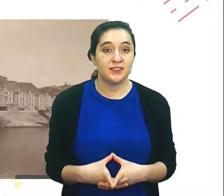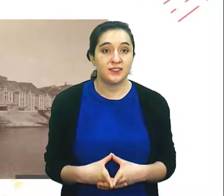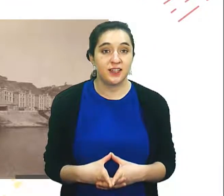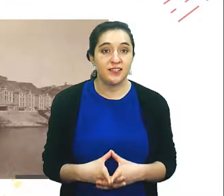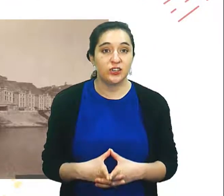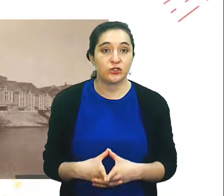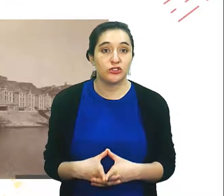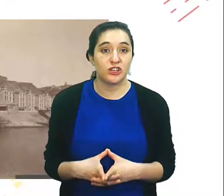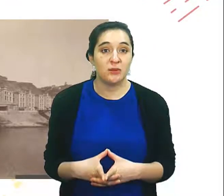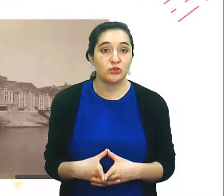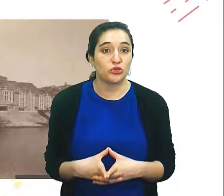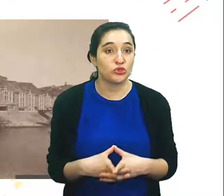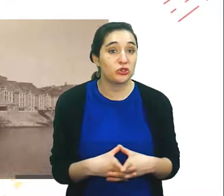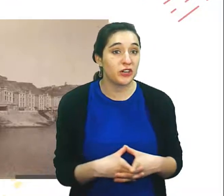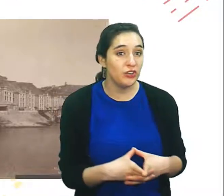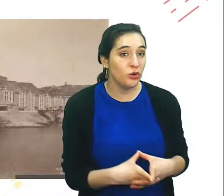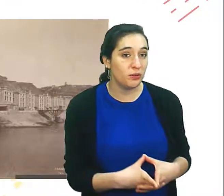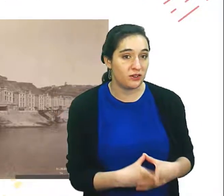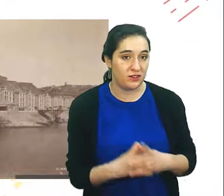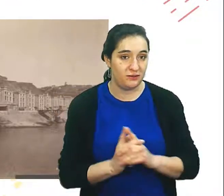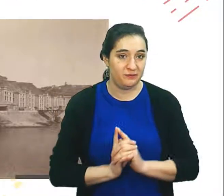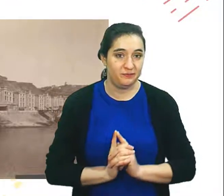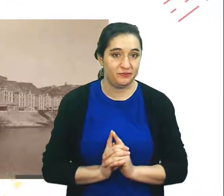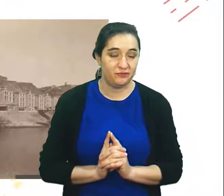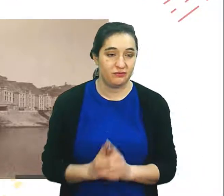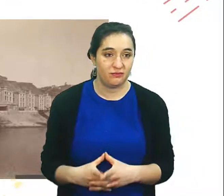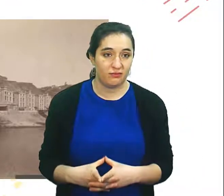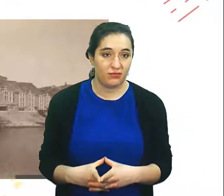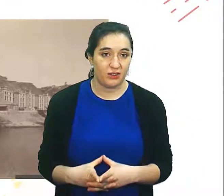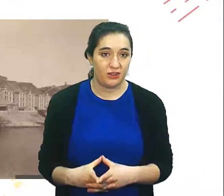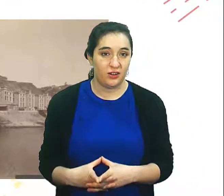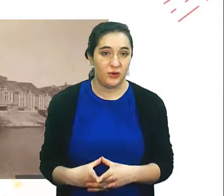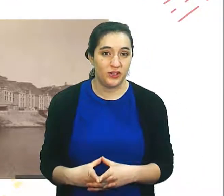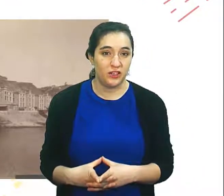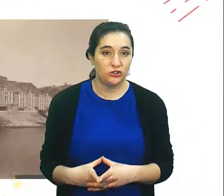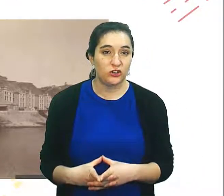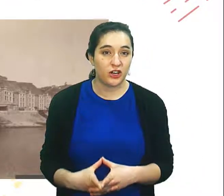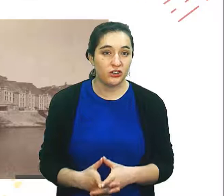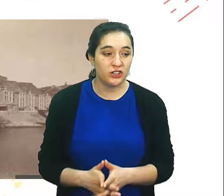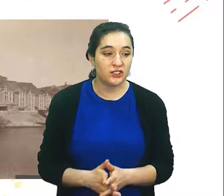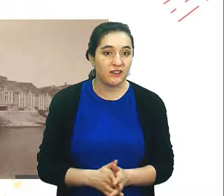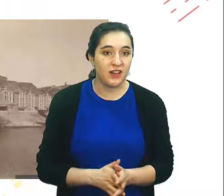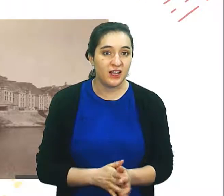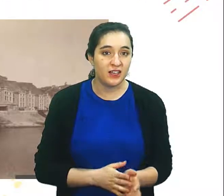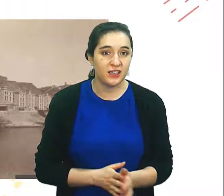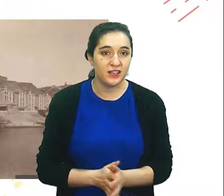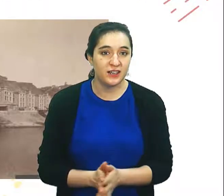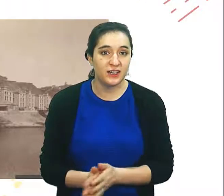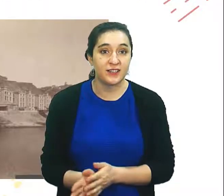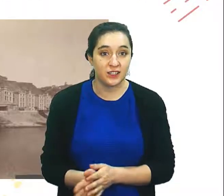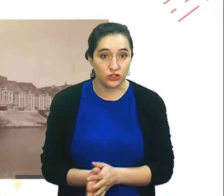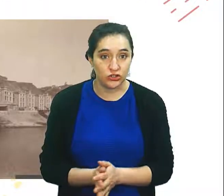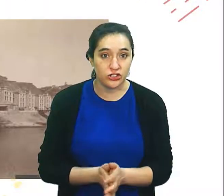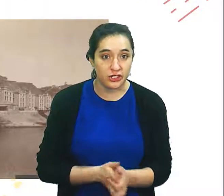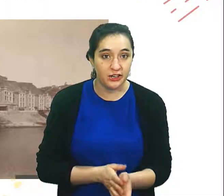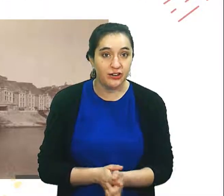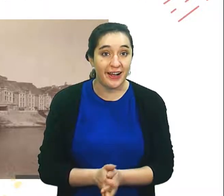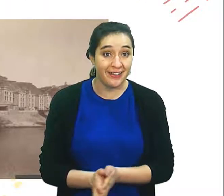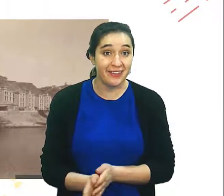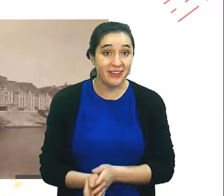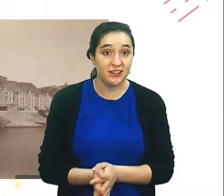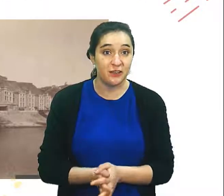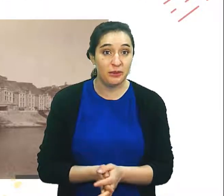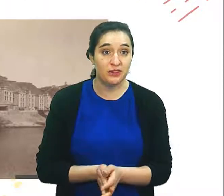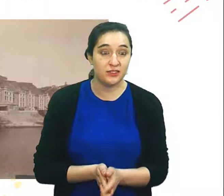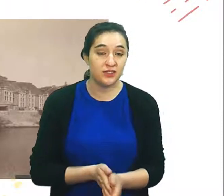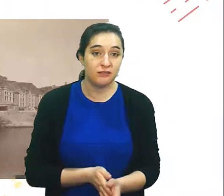característica esencial de que nosotros teníamos otro reino aparte. ¿Recuerdan el otro reino que estaba en el territorio chileno